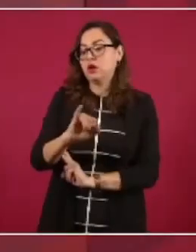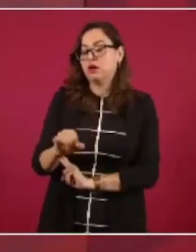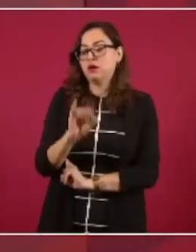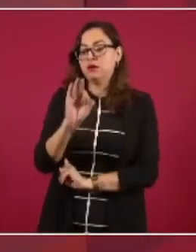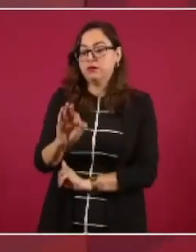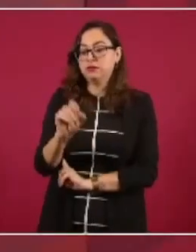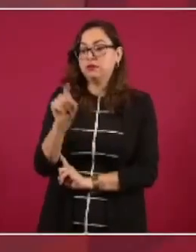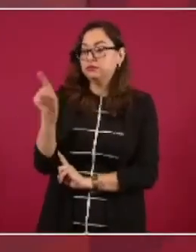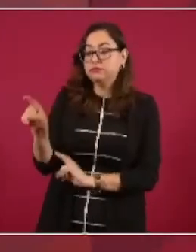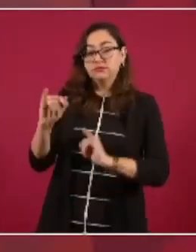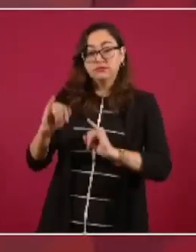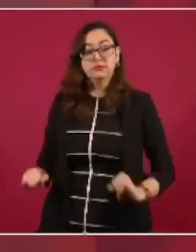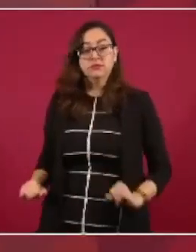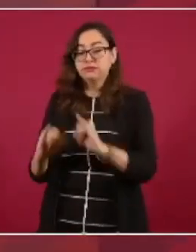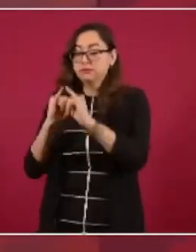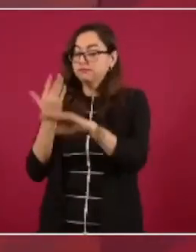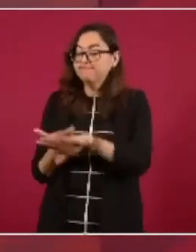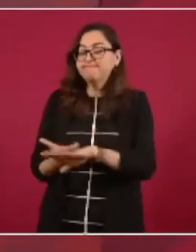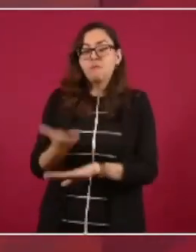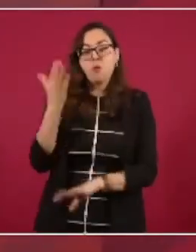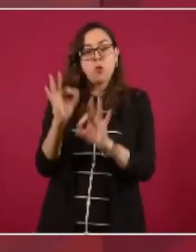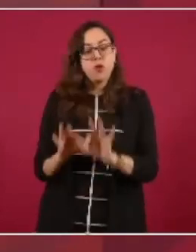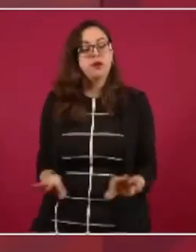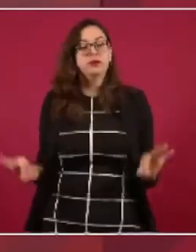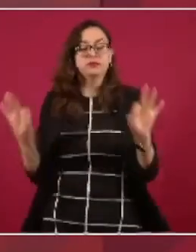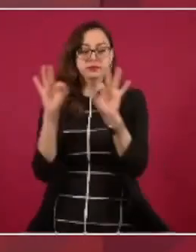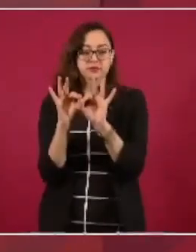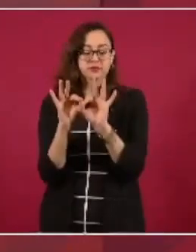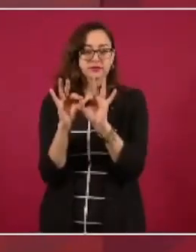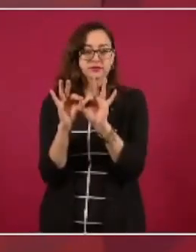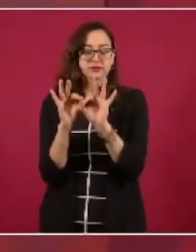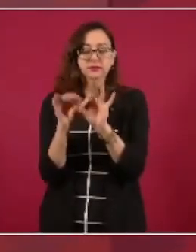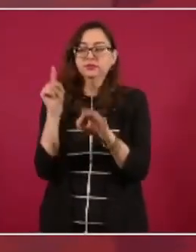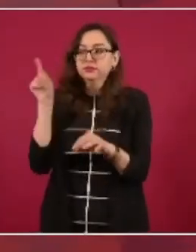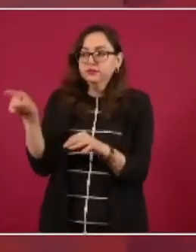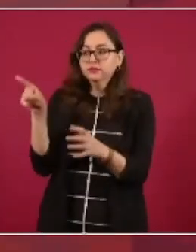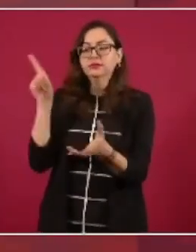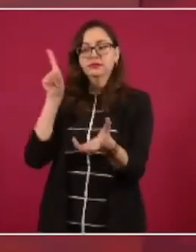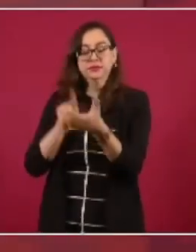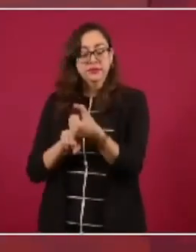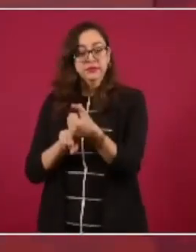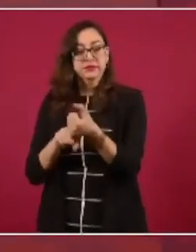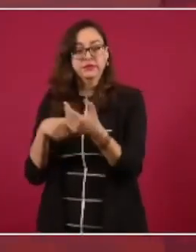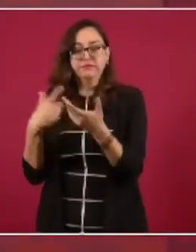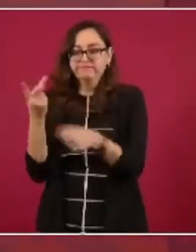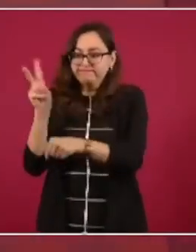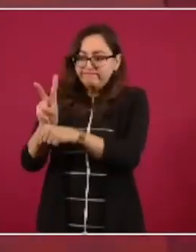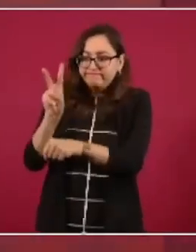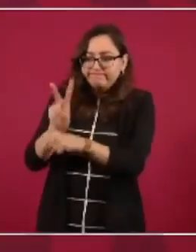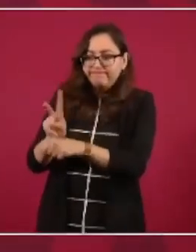órgano importantísimo, porque es el que